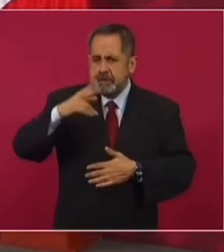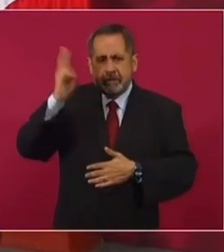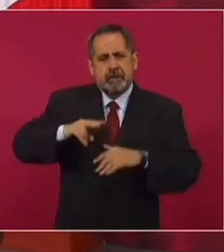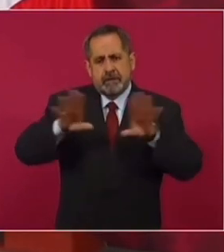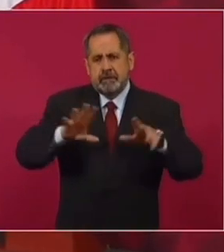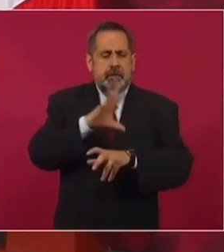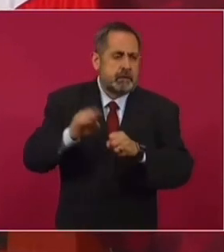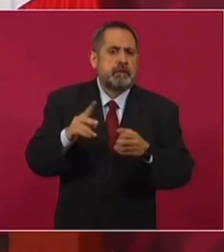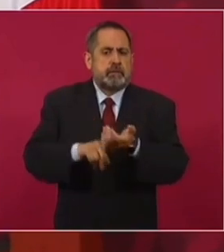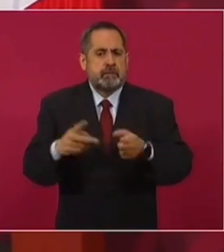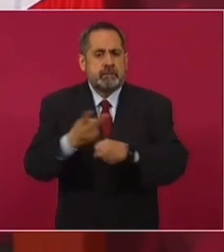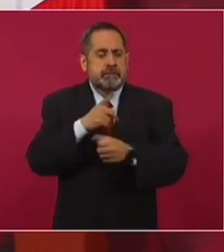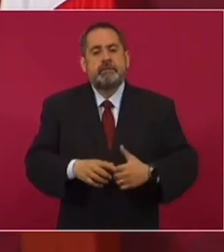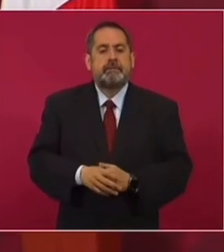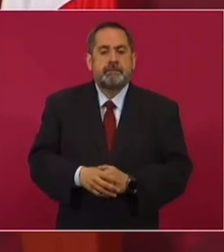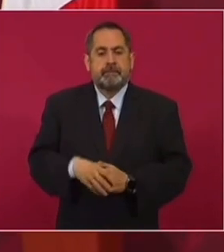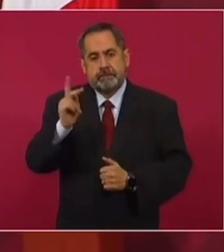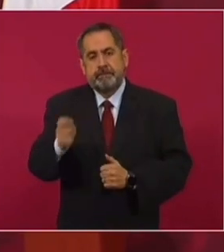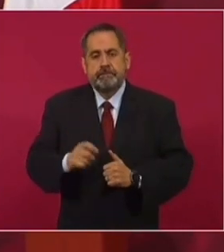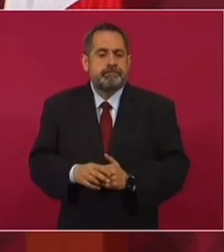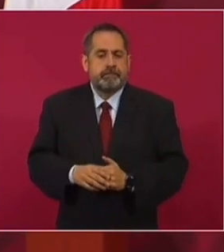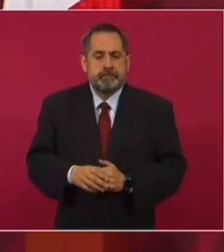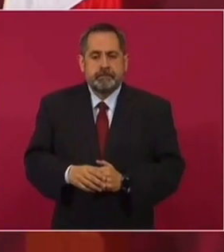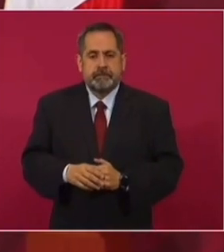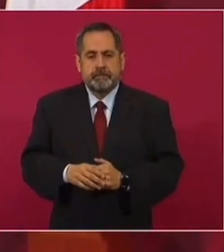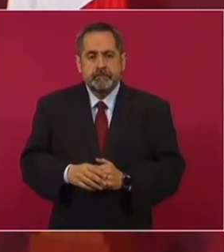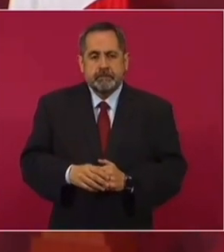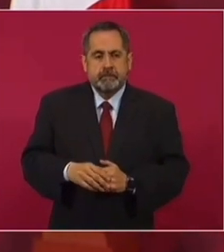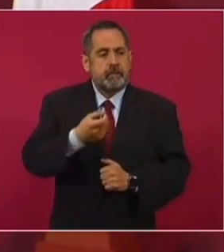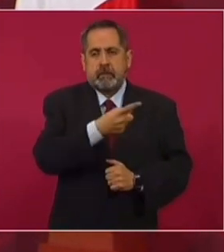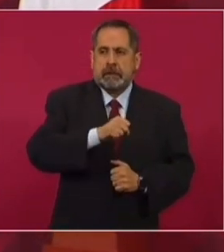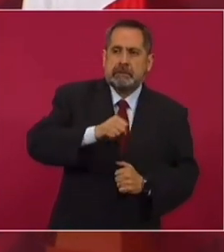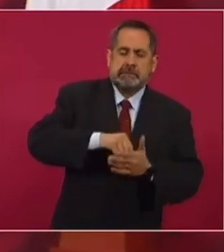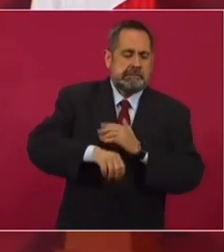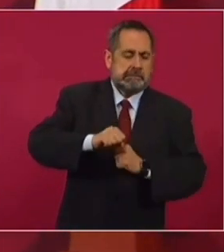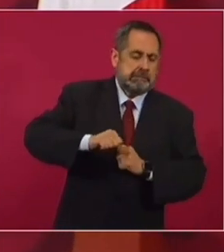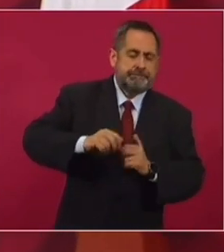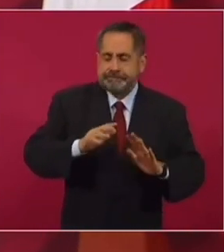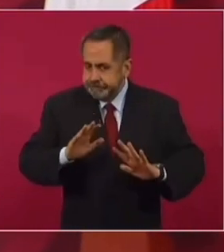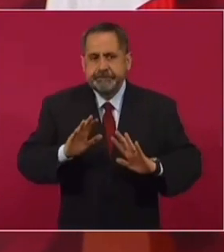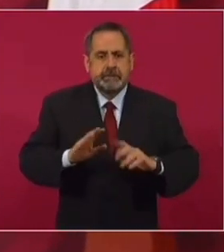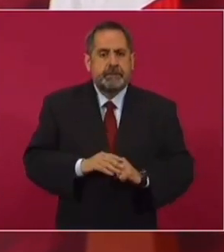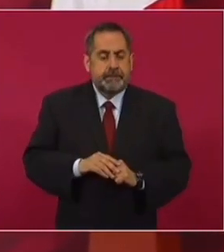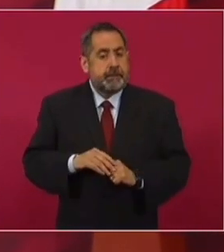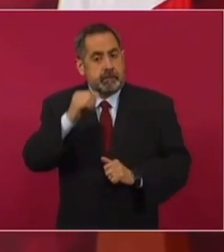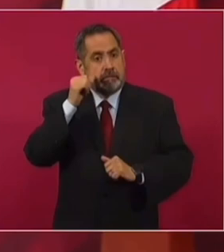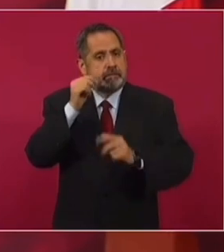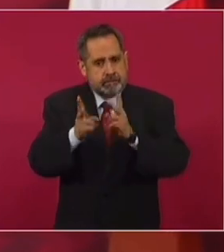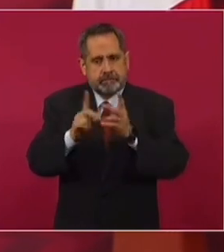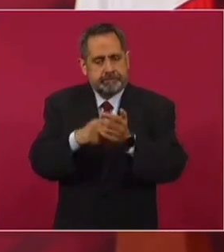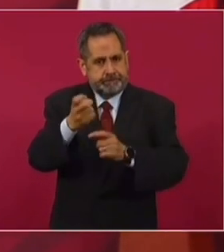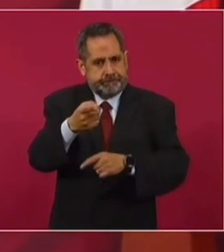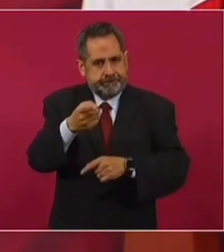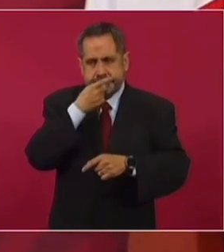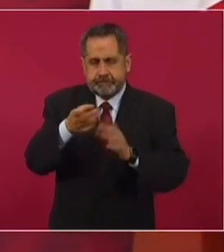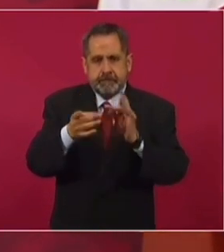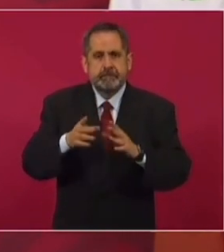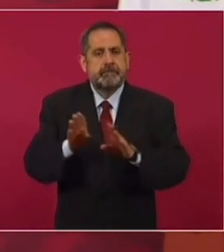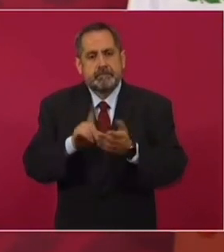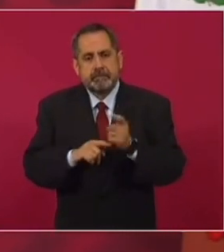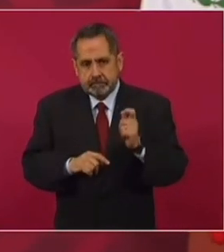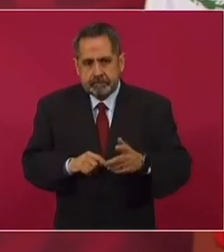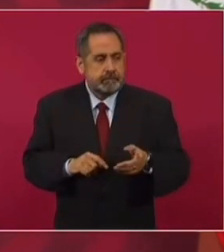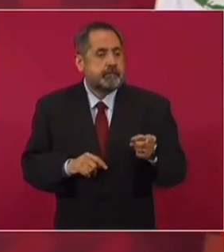sucedió en el caso de los jóvenes. Pero hay resistencias. Ayer hablaba yo de eso, de